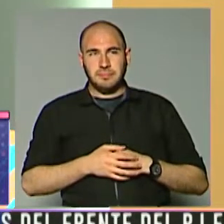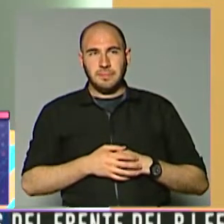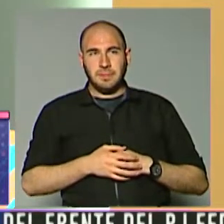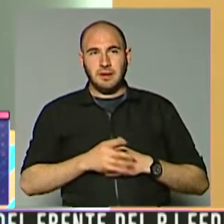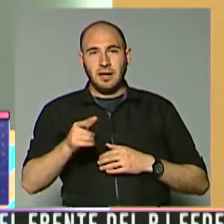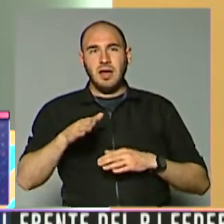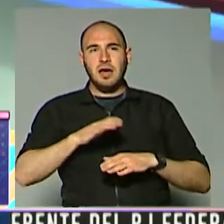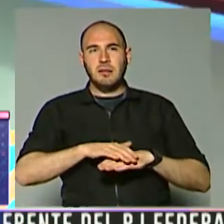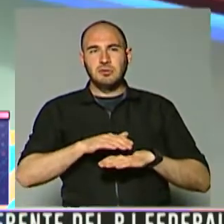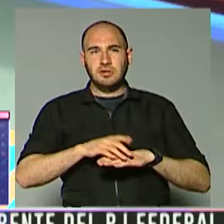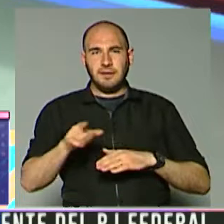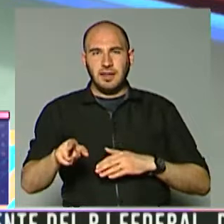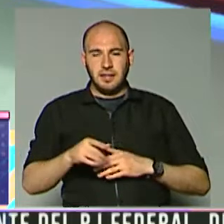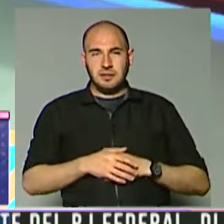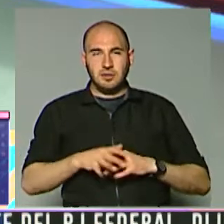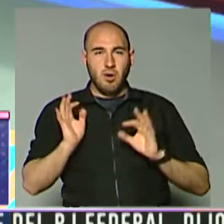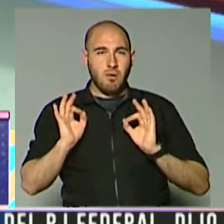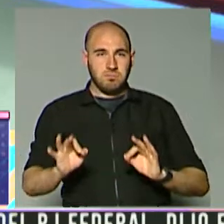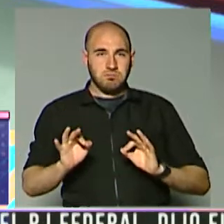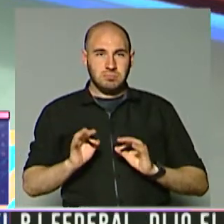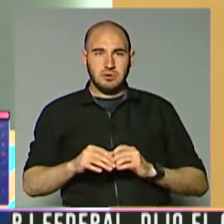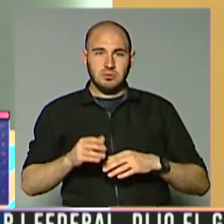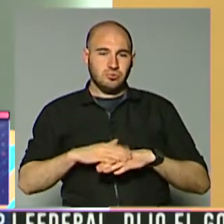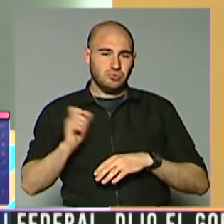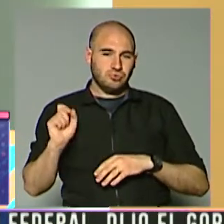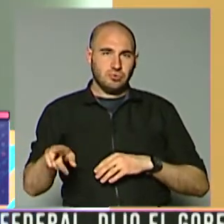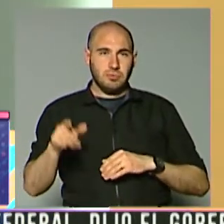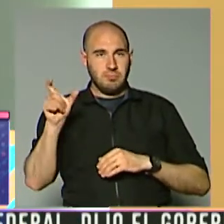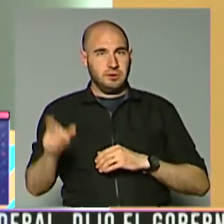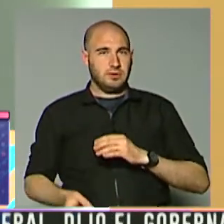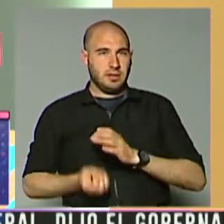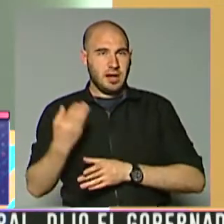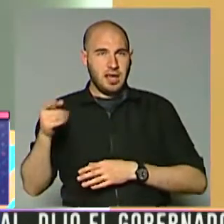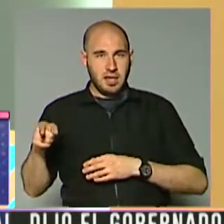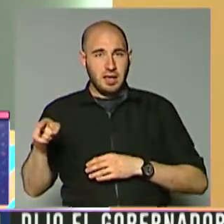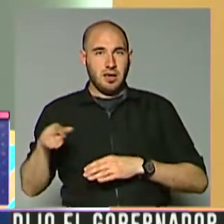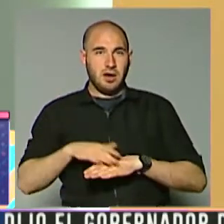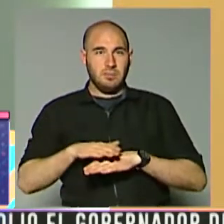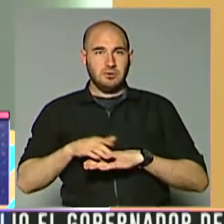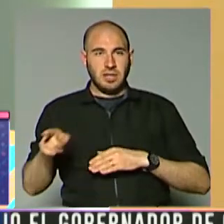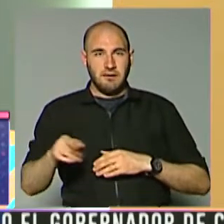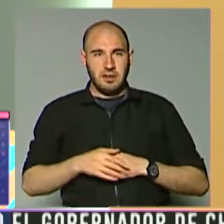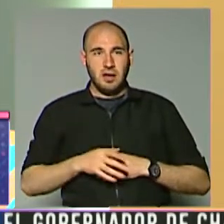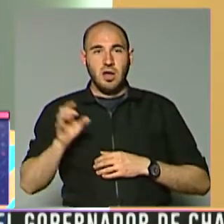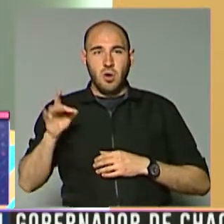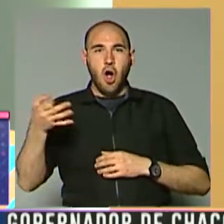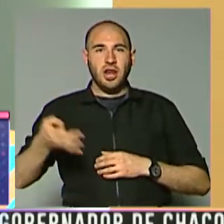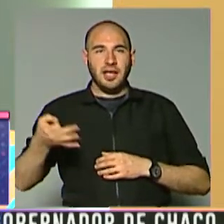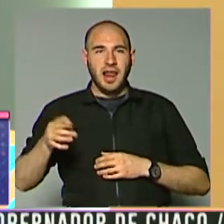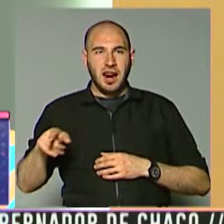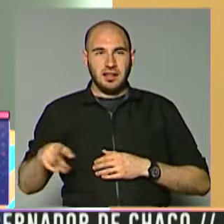hay una responsabilidad absolutamente deslindada en los autores, que son los que se hacen cargo de que son originales.